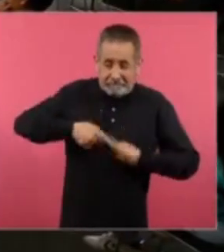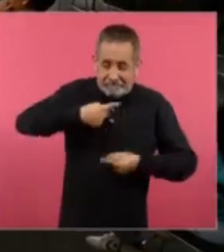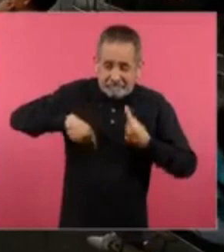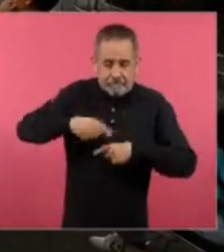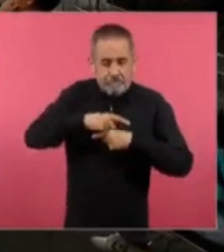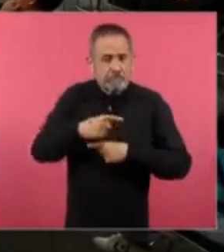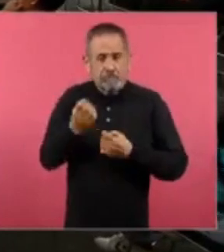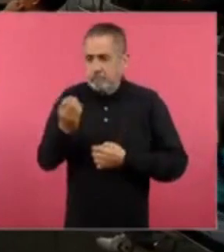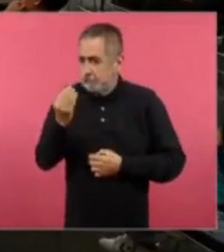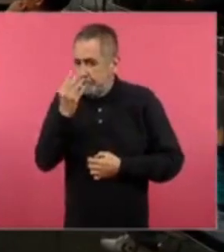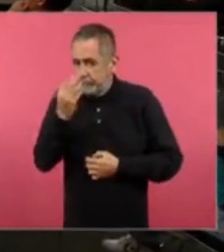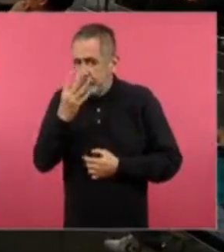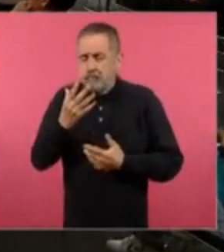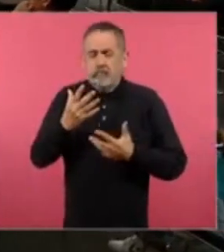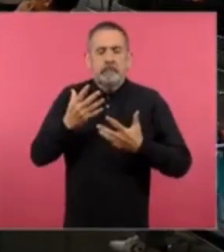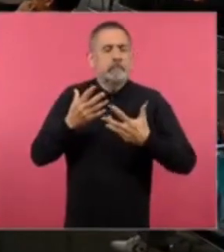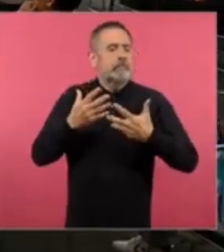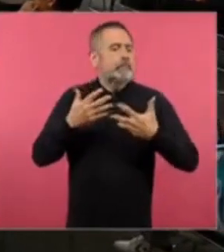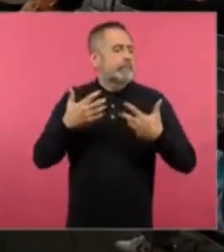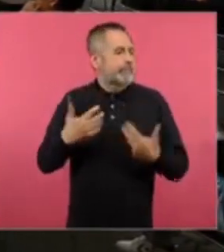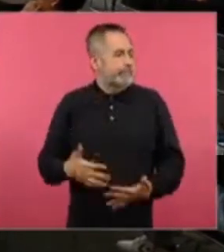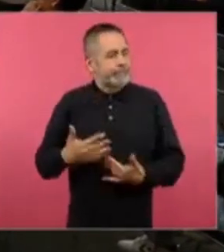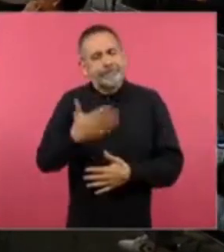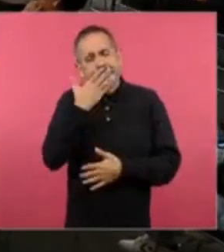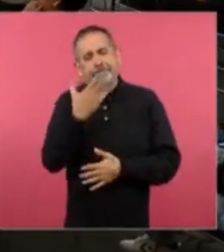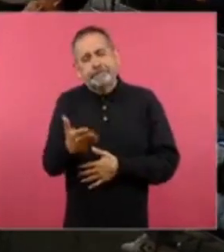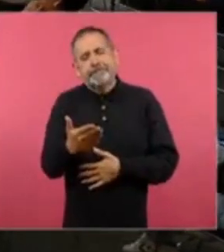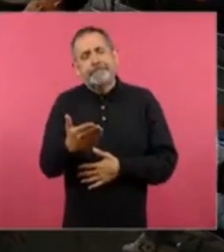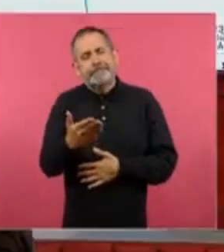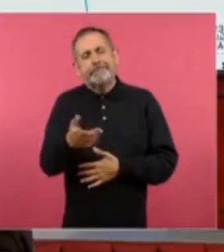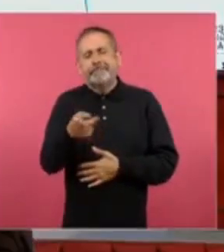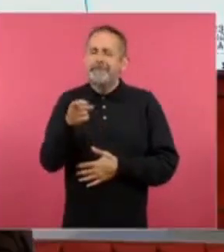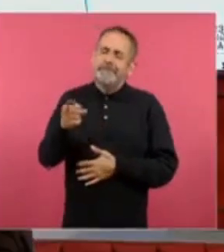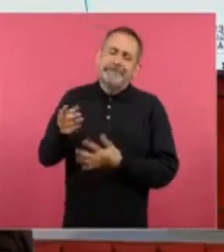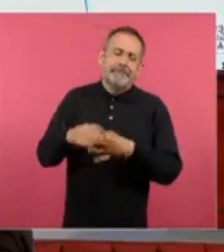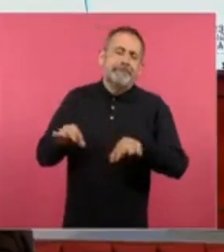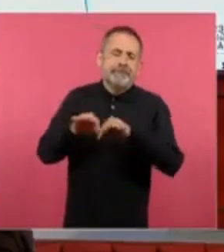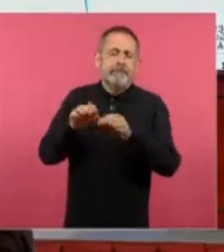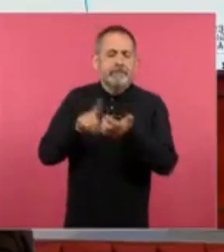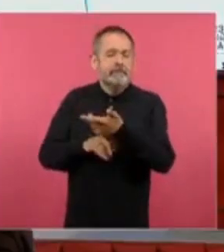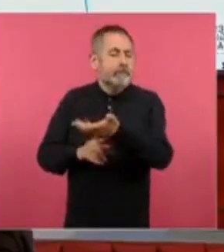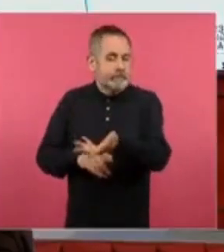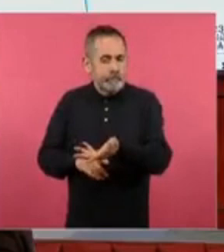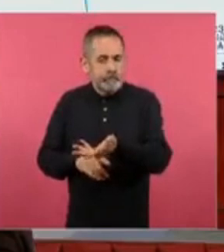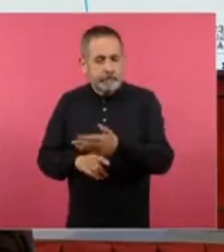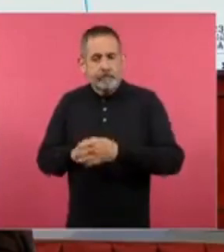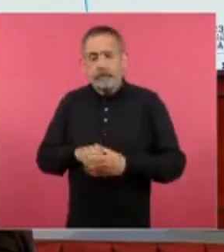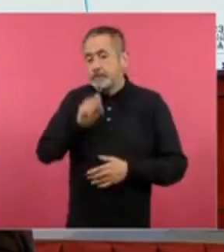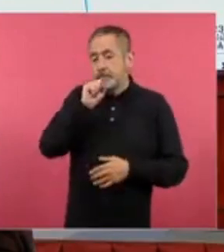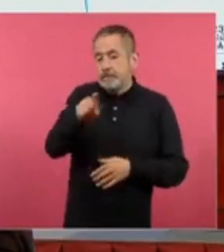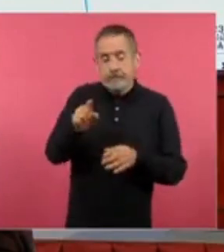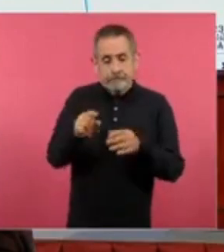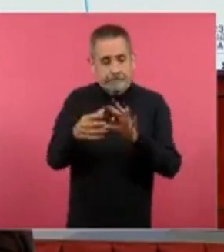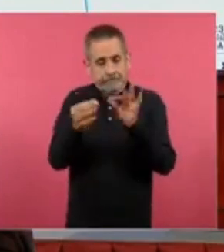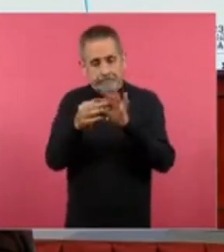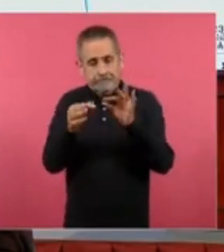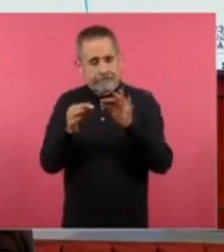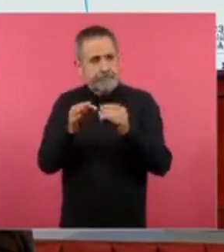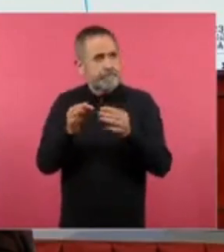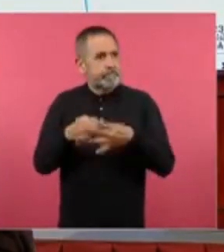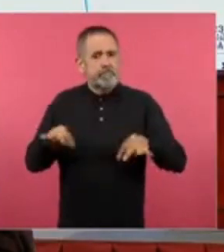se van. Al final del proyecto también se habla sobre cuestiones asociadas a la importancia de